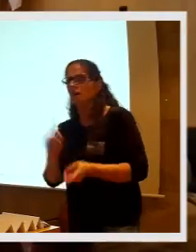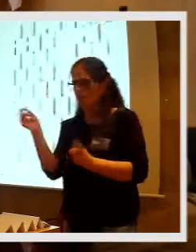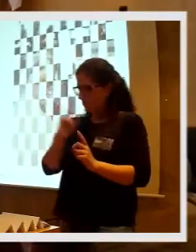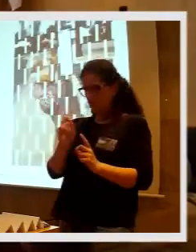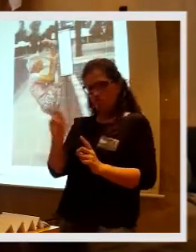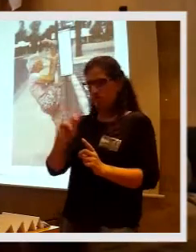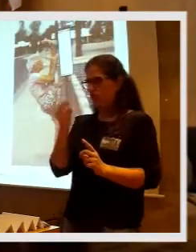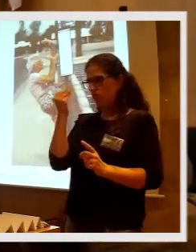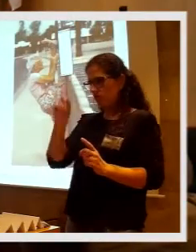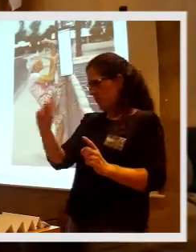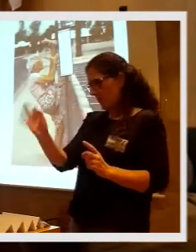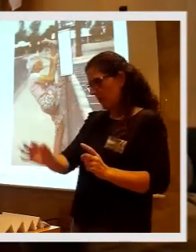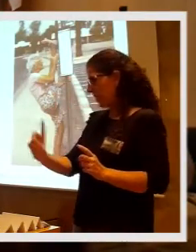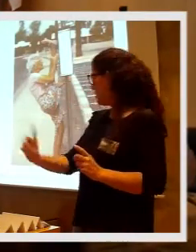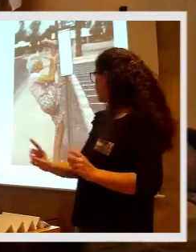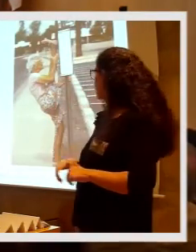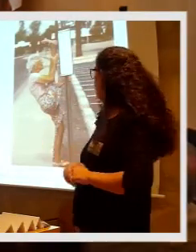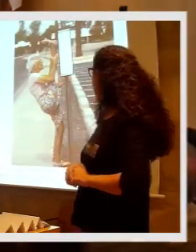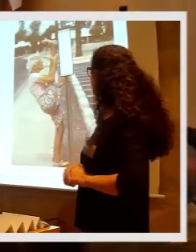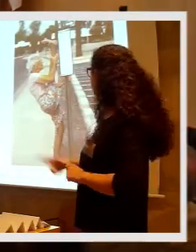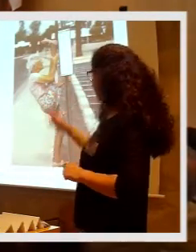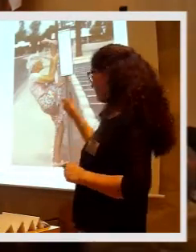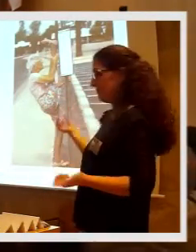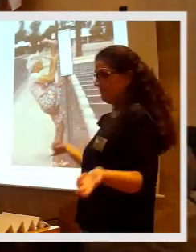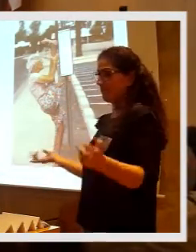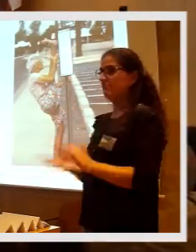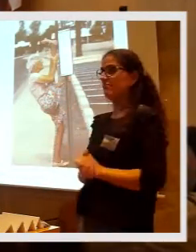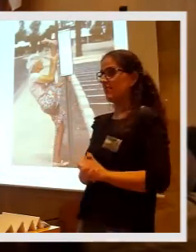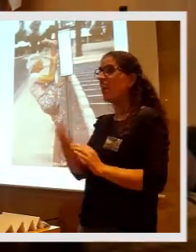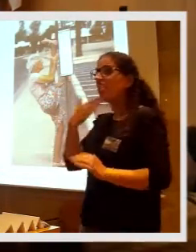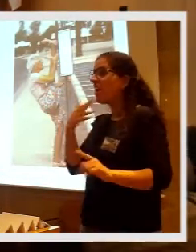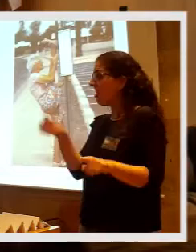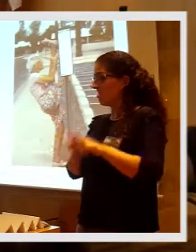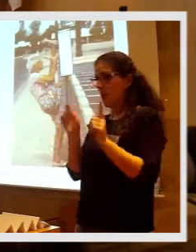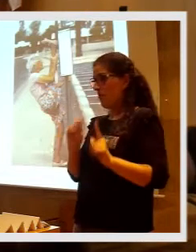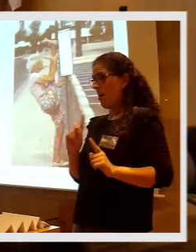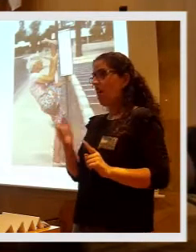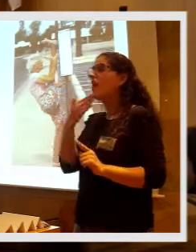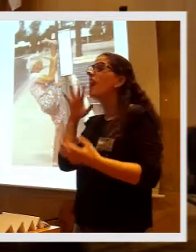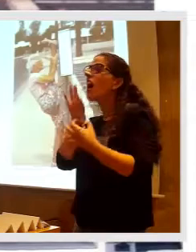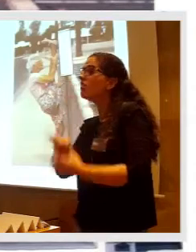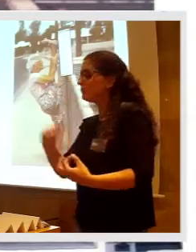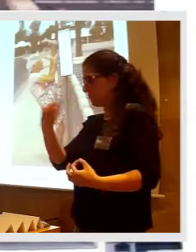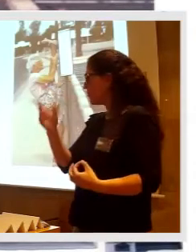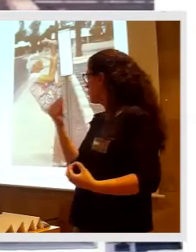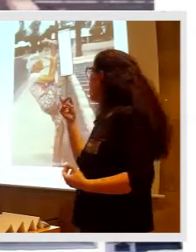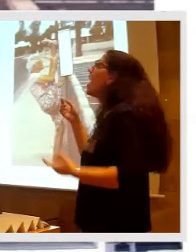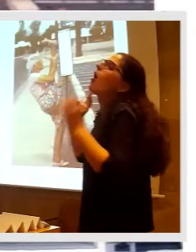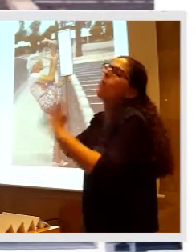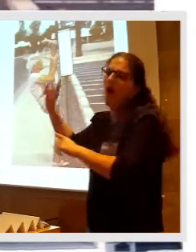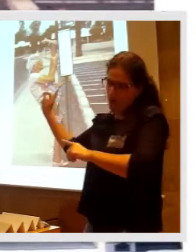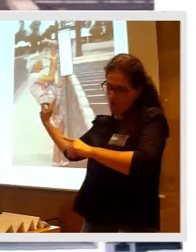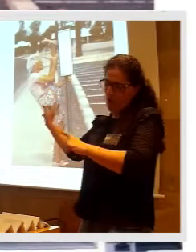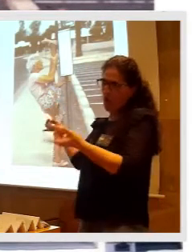¿no? La edad, se puede hacer ejercicio a cualquier edad, sin duda, ¿vale? No tanto a lo mejor como